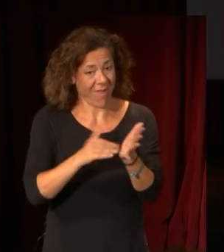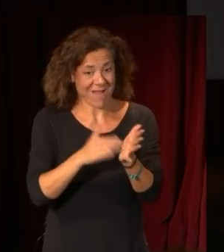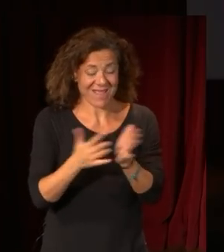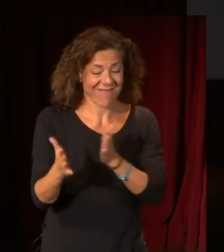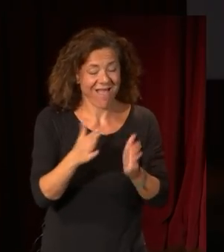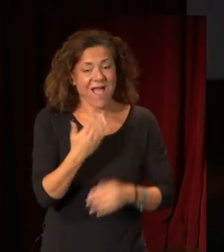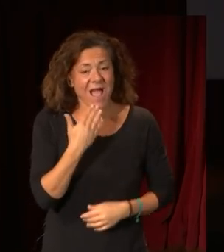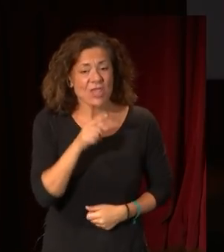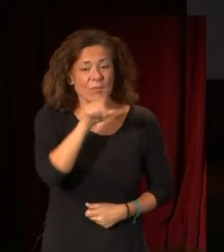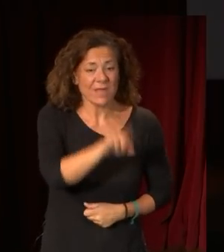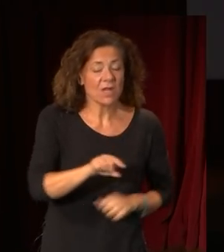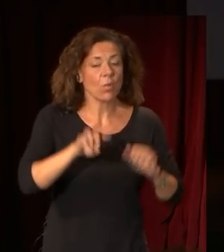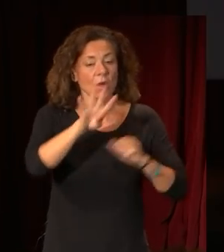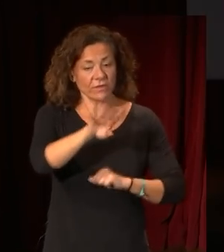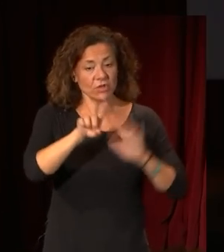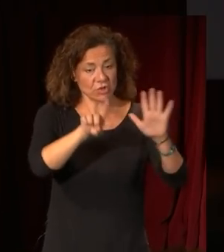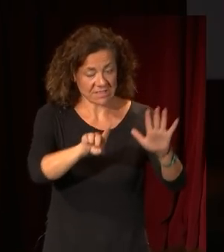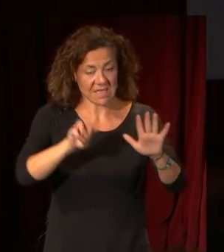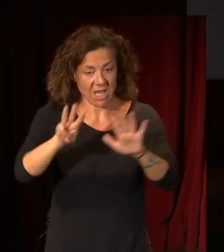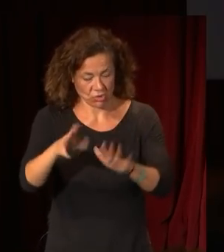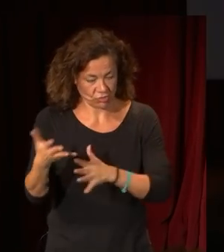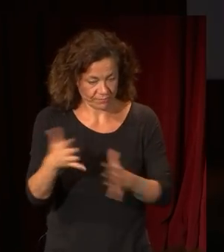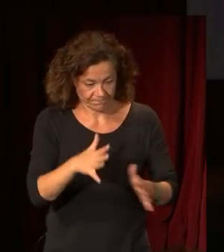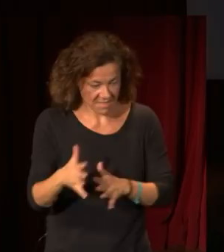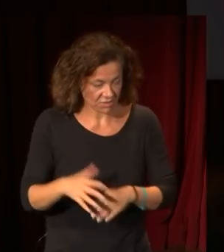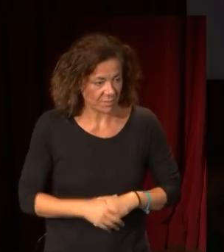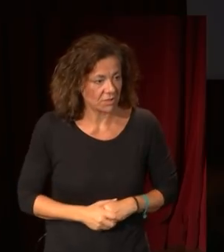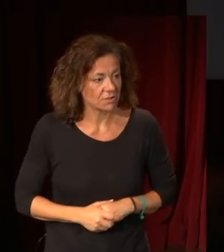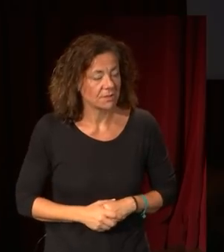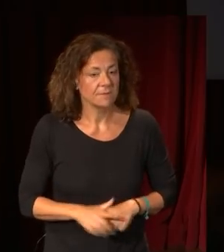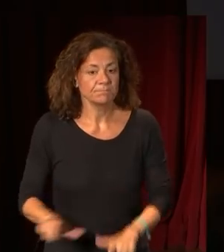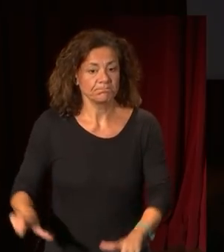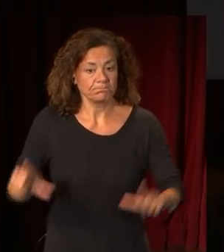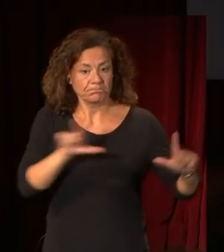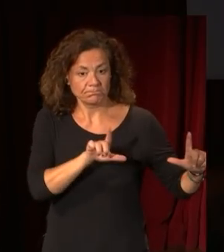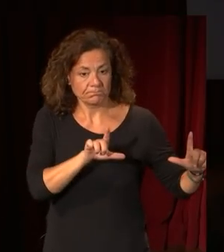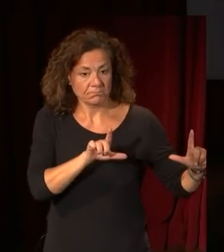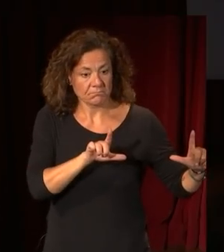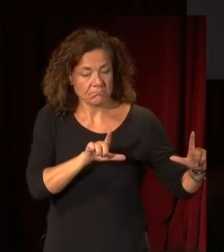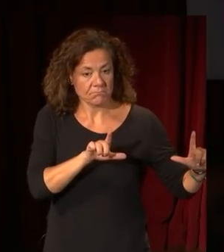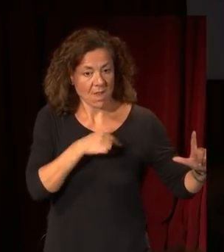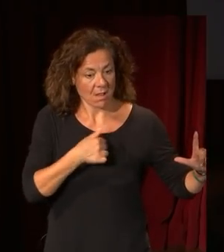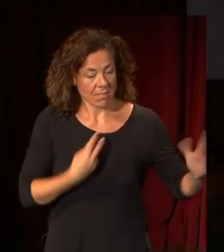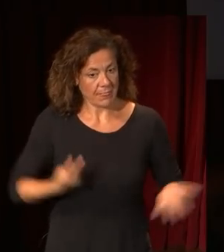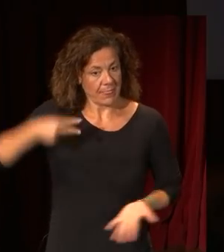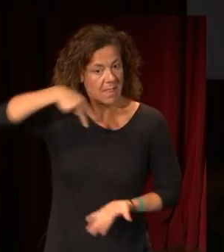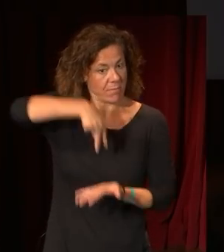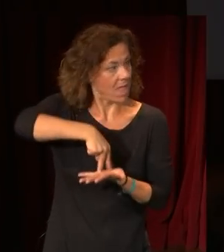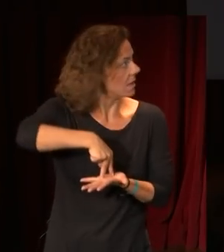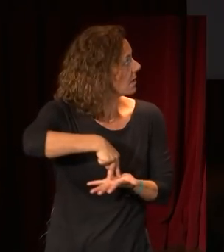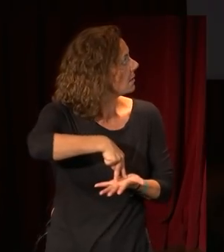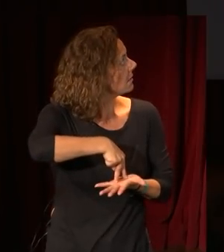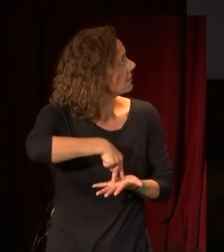mil 468 la pieza que presenta el arcángel de pie con la figura de antonio sión truhán